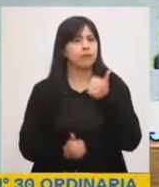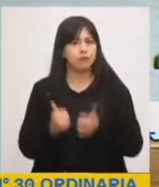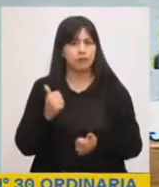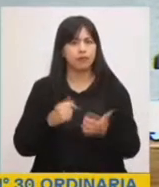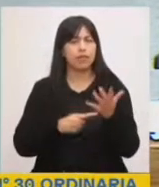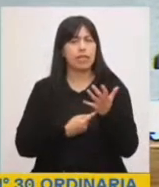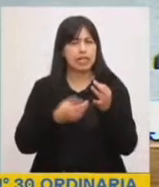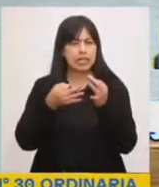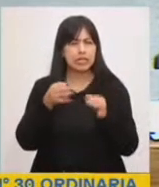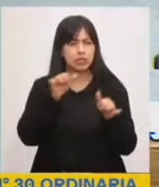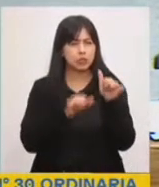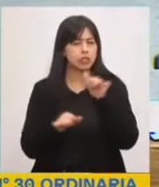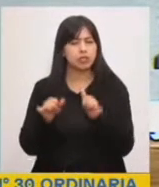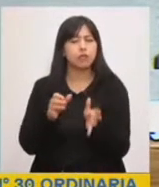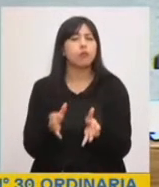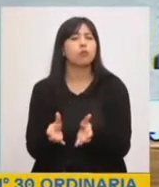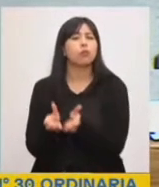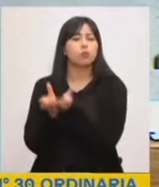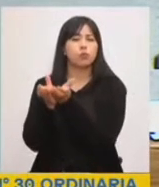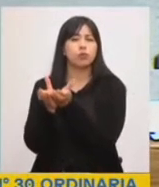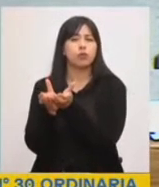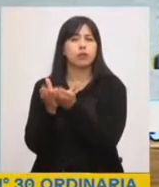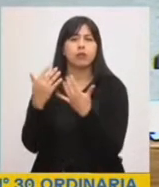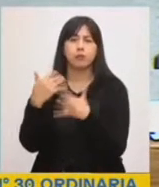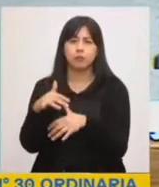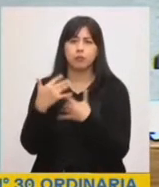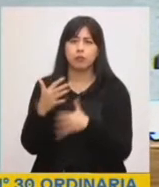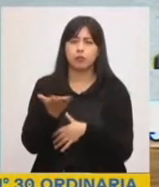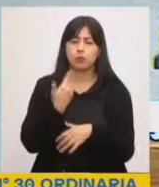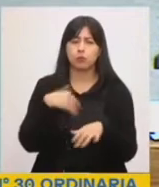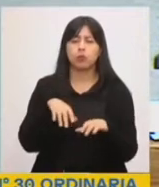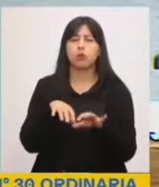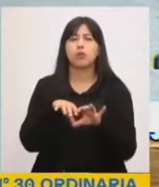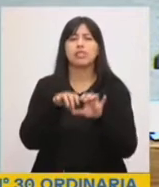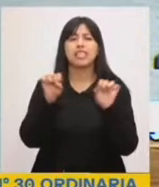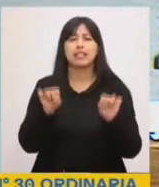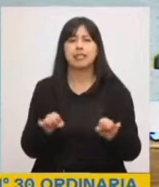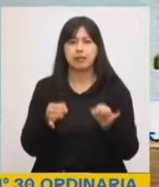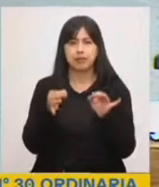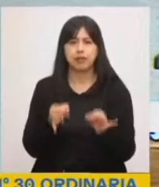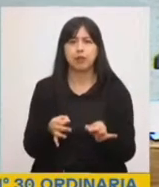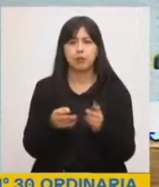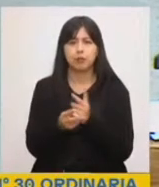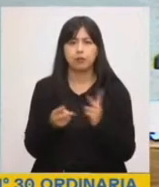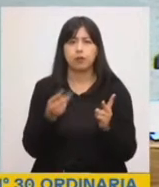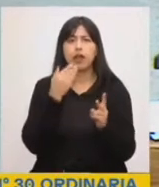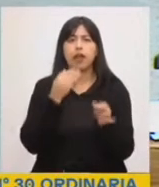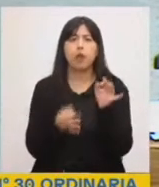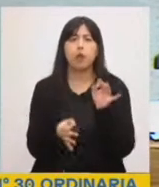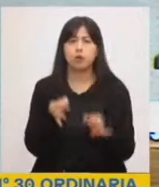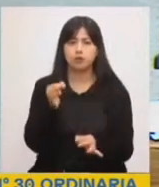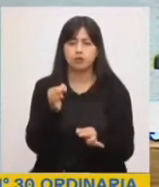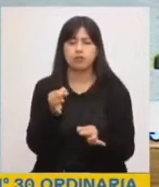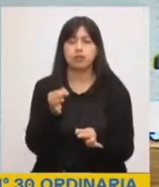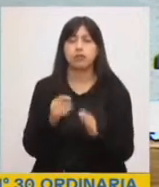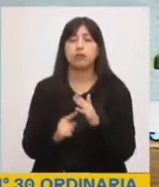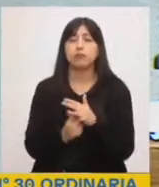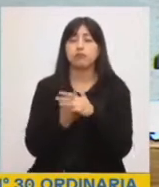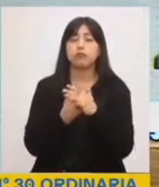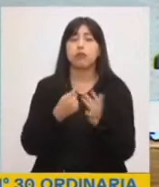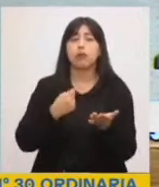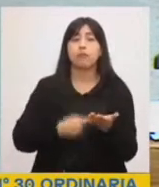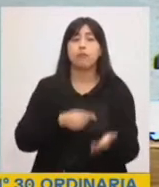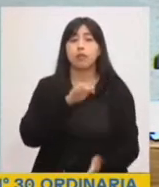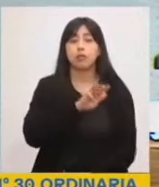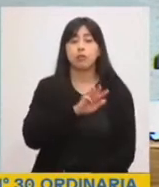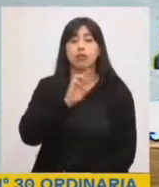científico la distingue, es un pilar fundamental en nuestro sistema de seguridad pública y justicia, desde su creación oficial en